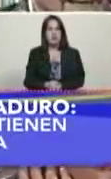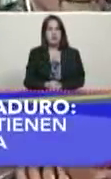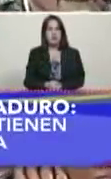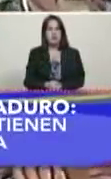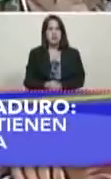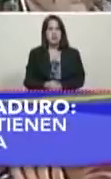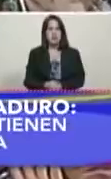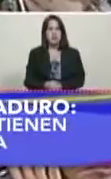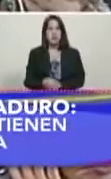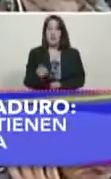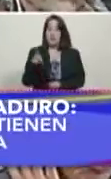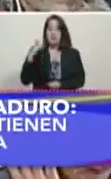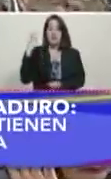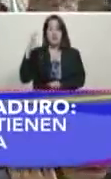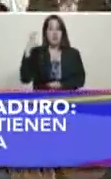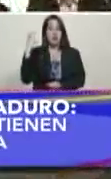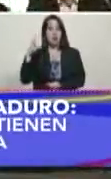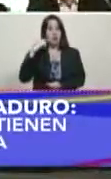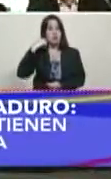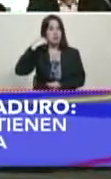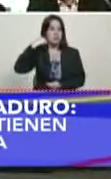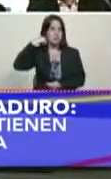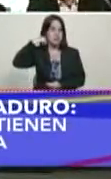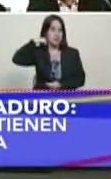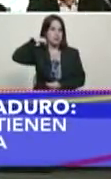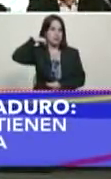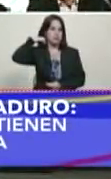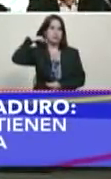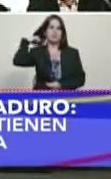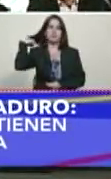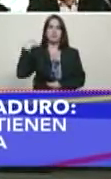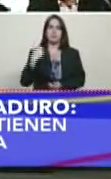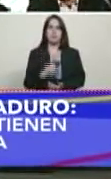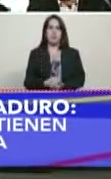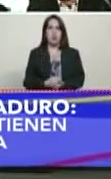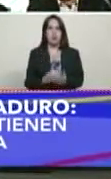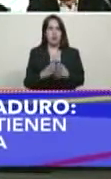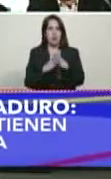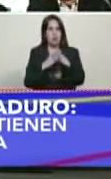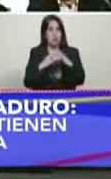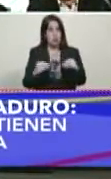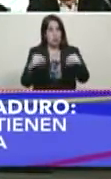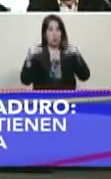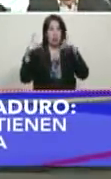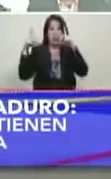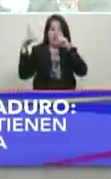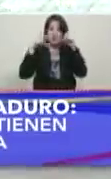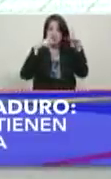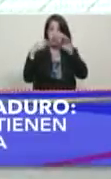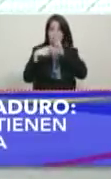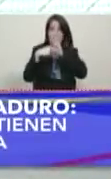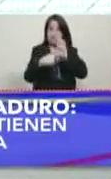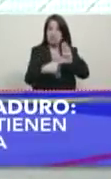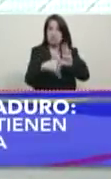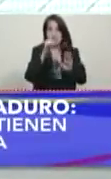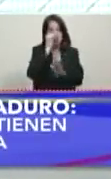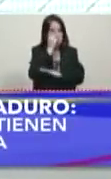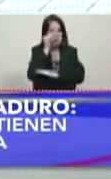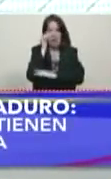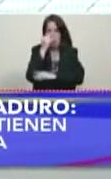desde colombia han salido todas las imágenes porque no pudieron ocultar la